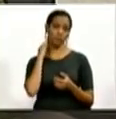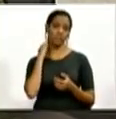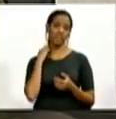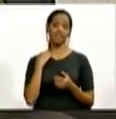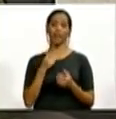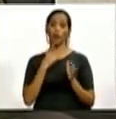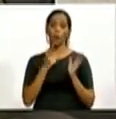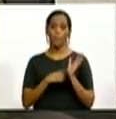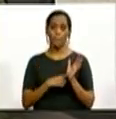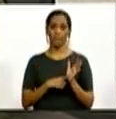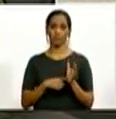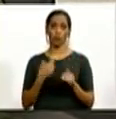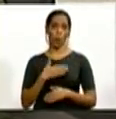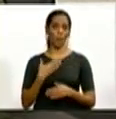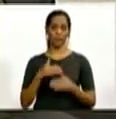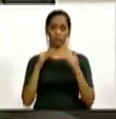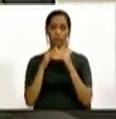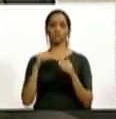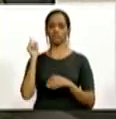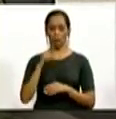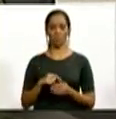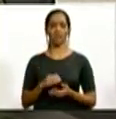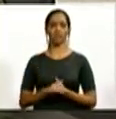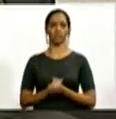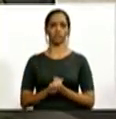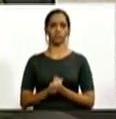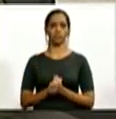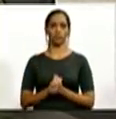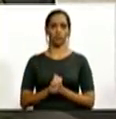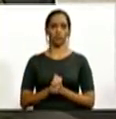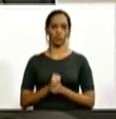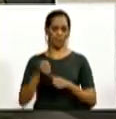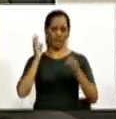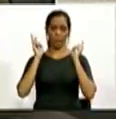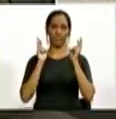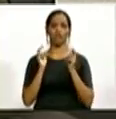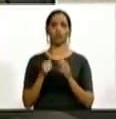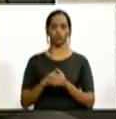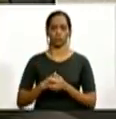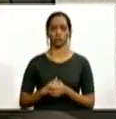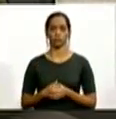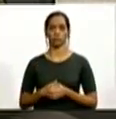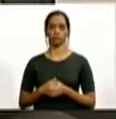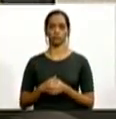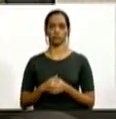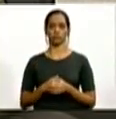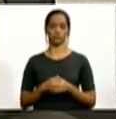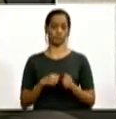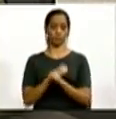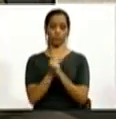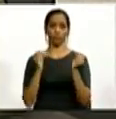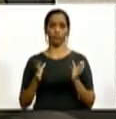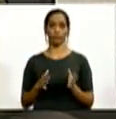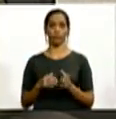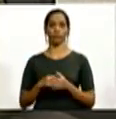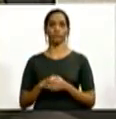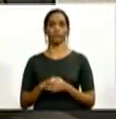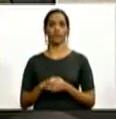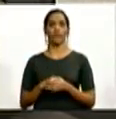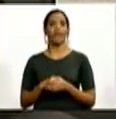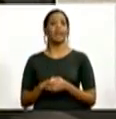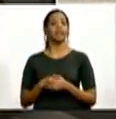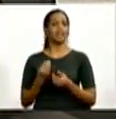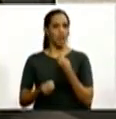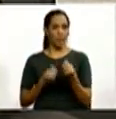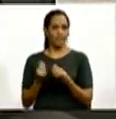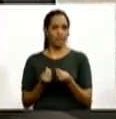Denny, mandarlo cómodamente a su casa. También sí, fuimos rependejos en ese momento. Más papita que entonces, claro, ¿qué estamos